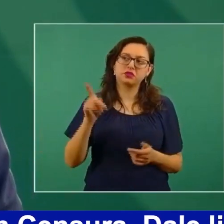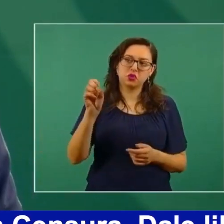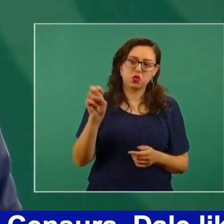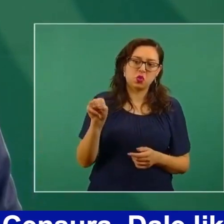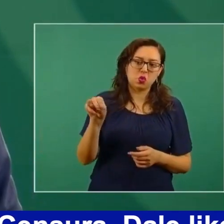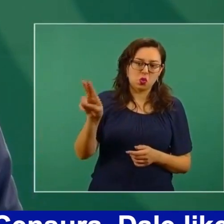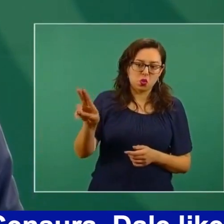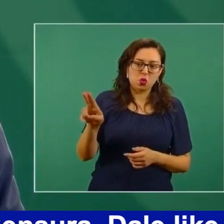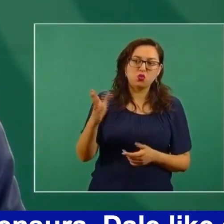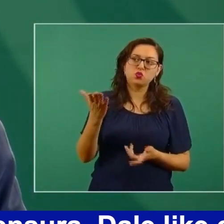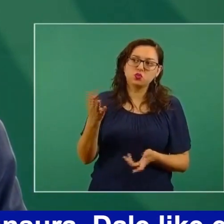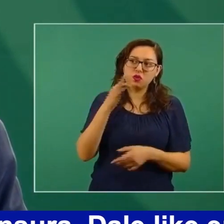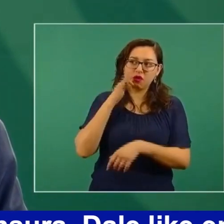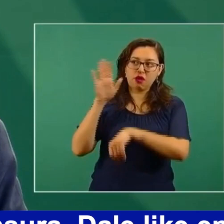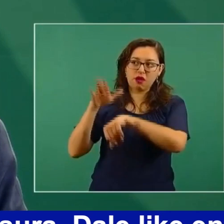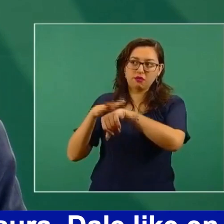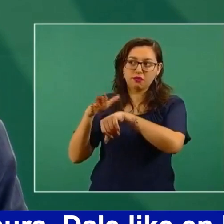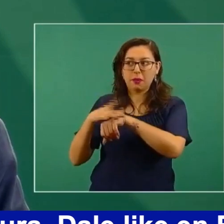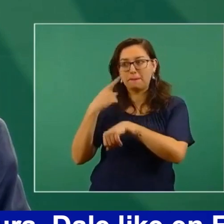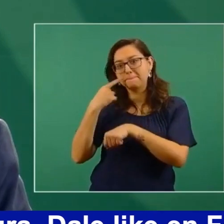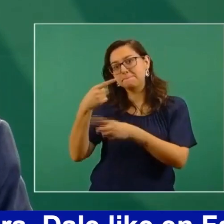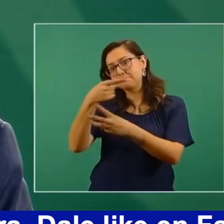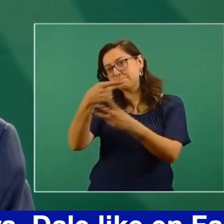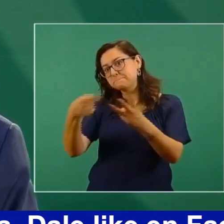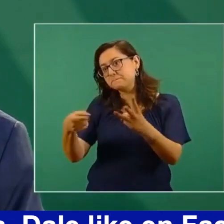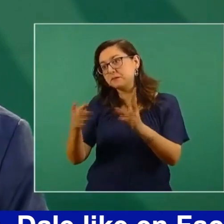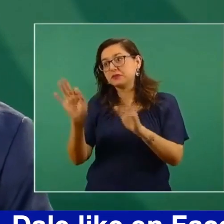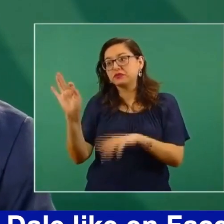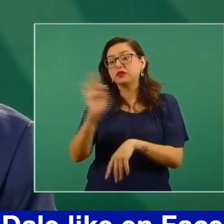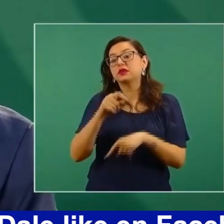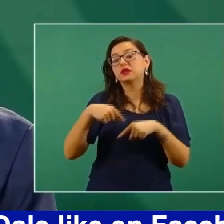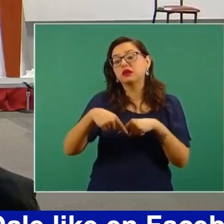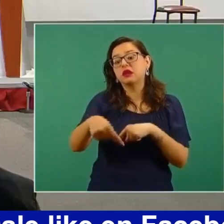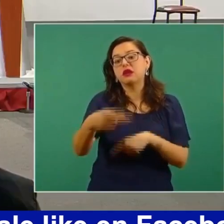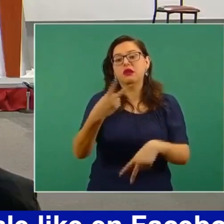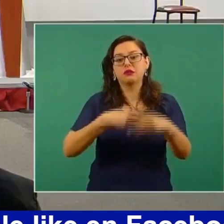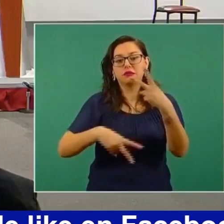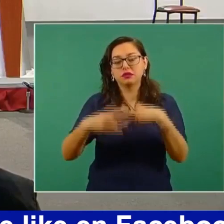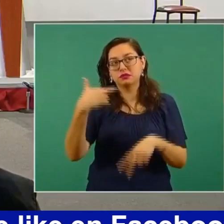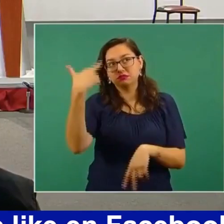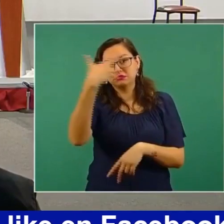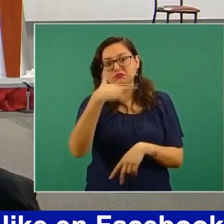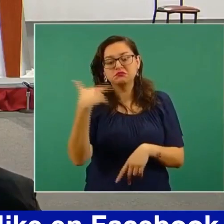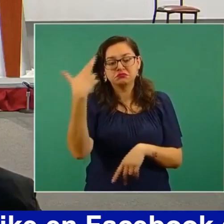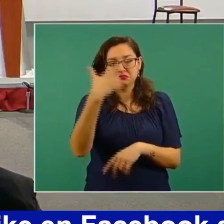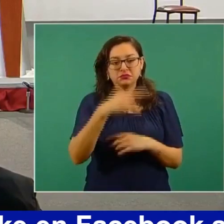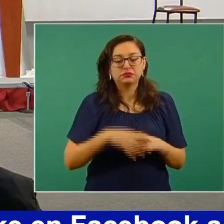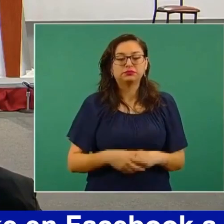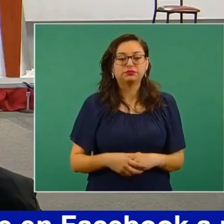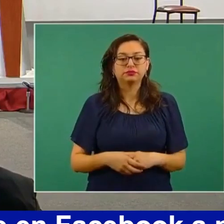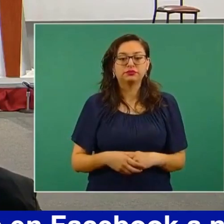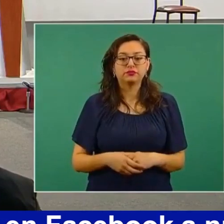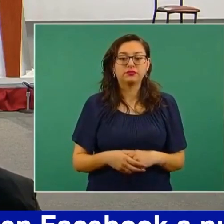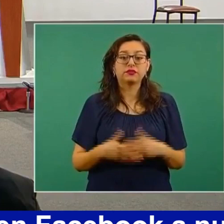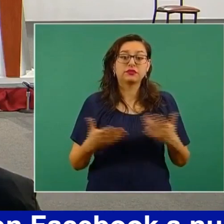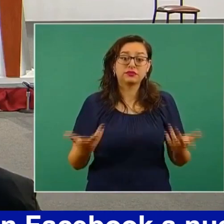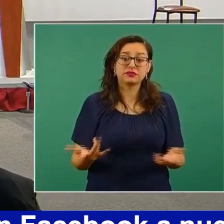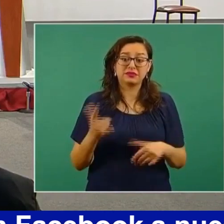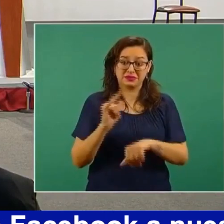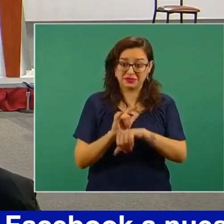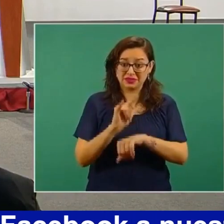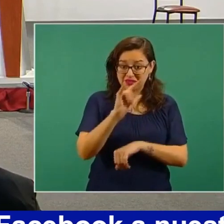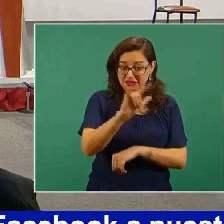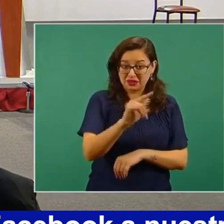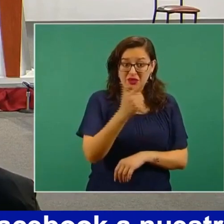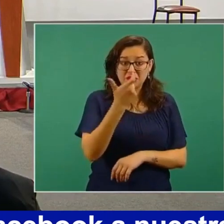la visita de alguno de ellos durante las próximas semanas. Solamente para terminar, hablando un poco de los costos de la aeronave, hemos hecho un esfuerzo